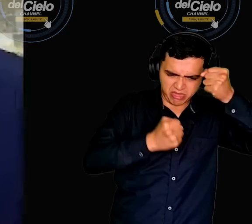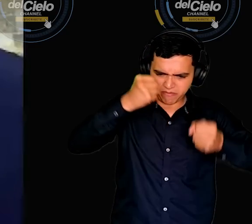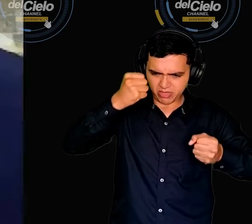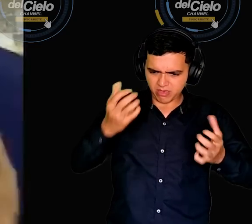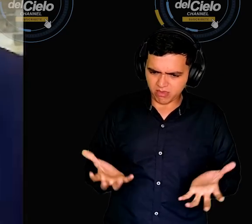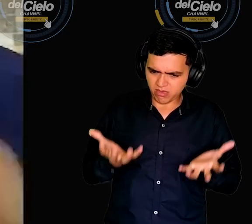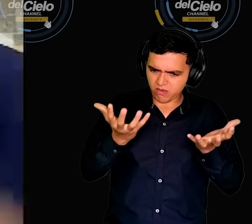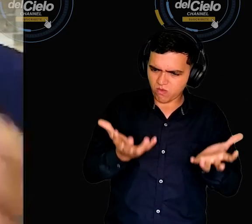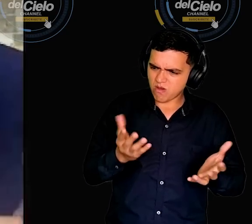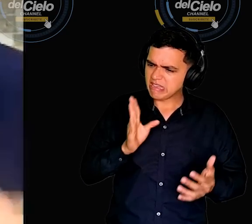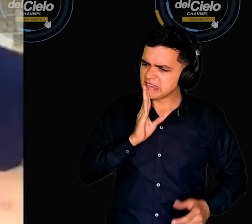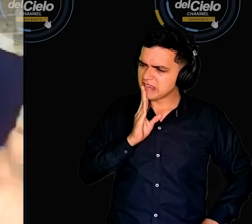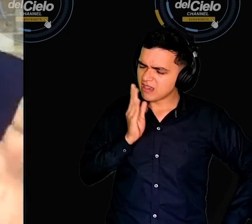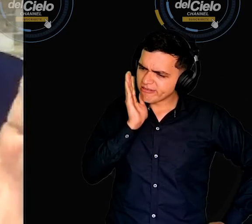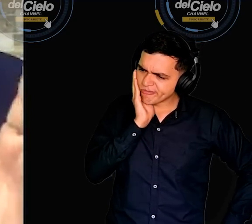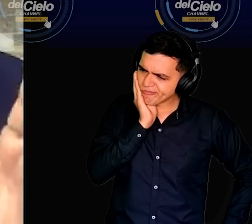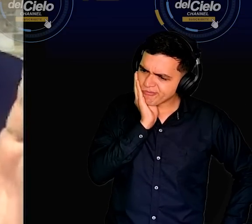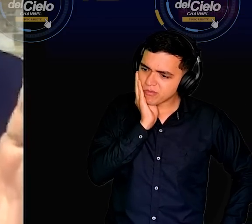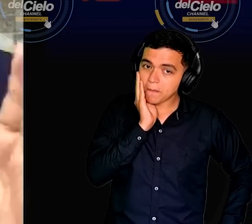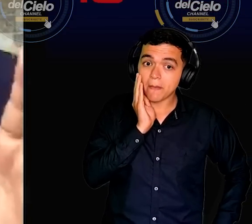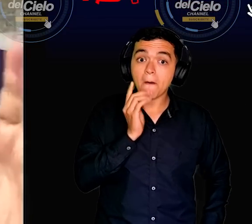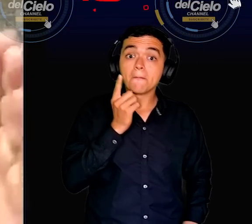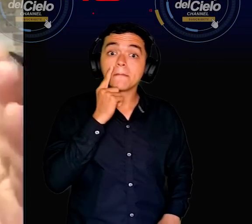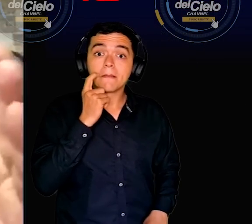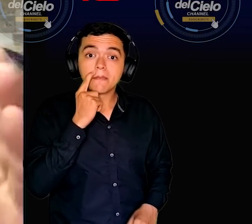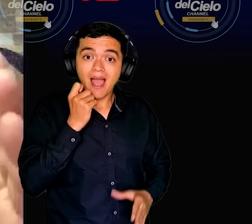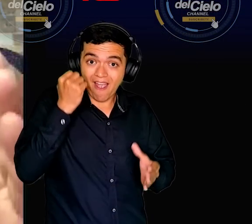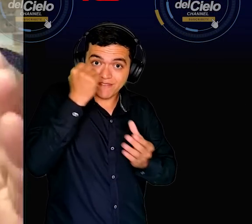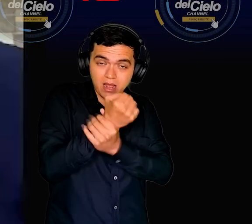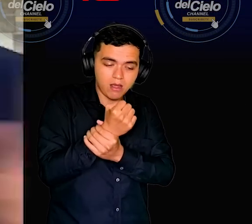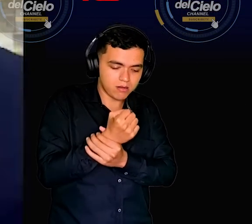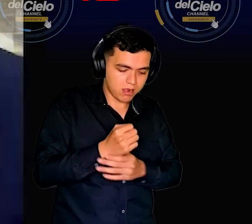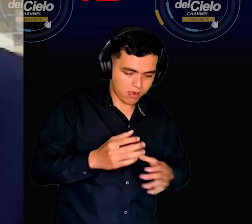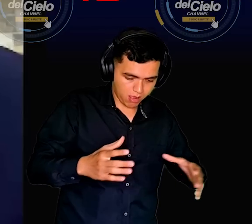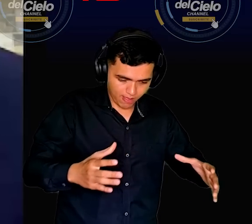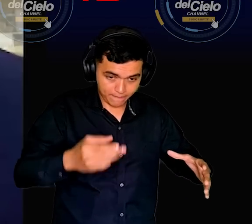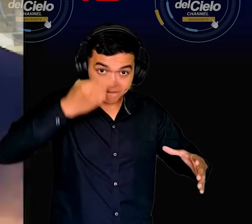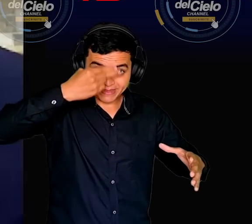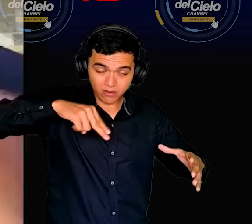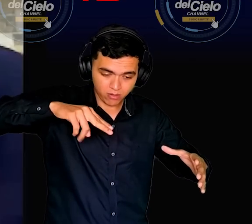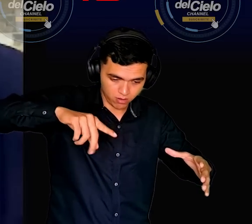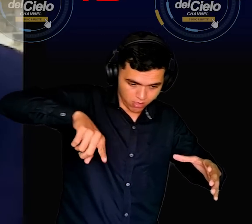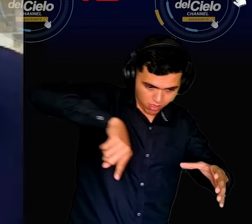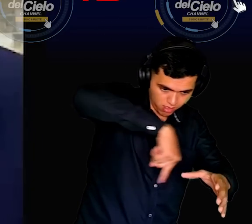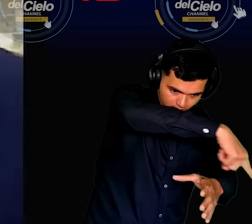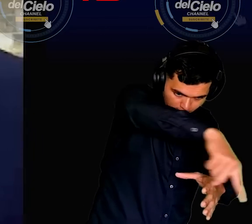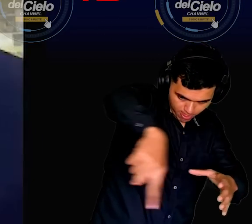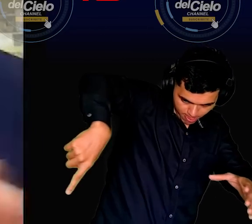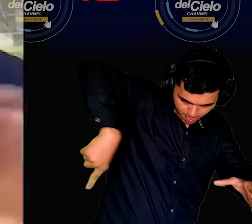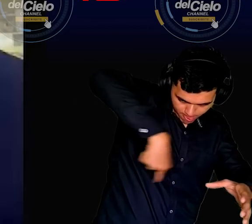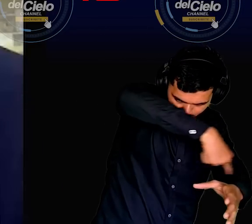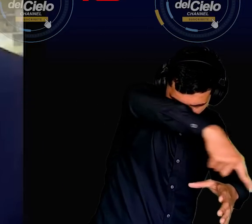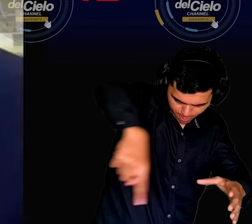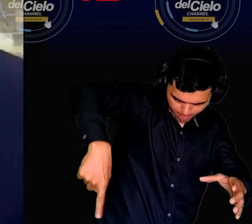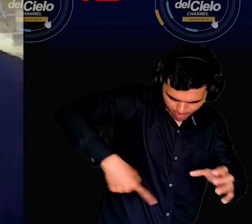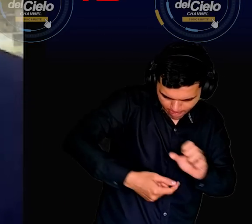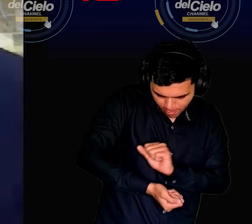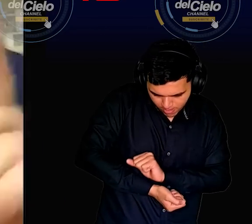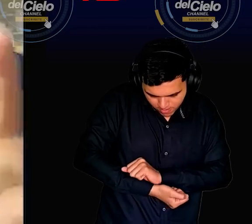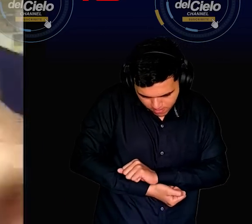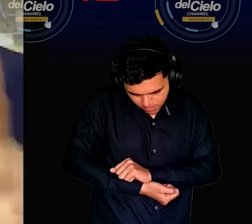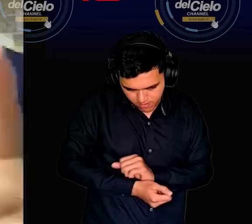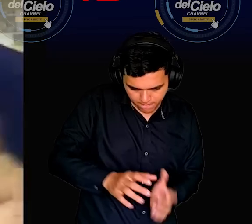esta verdad, sino que es una verdad real, que usted de verdad quiere que su hogar permanezca, entonces pongámonos serios a hacer